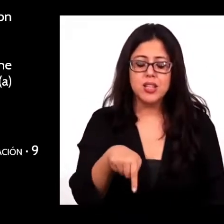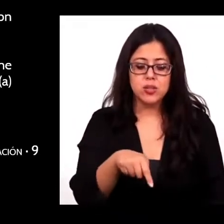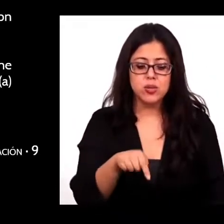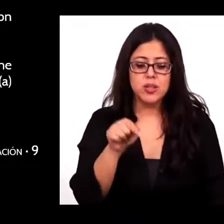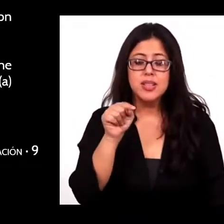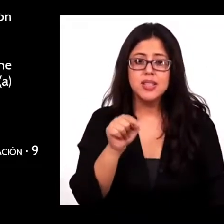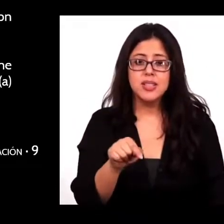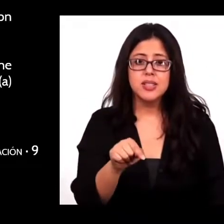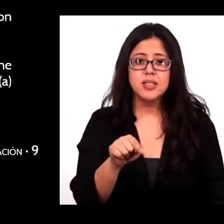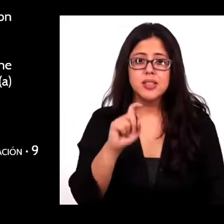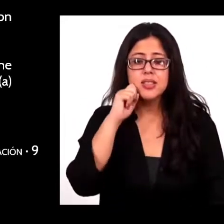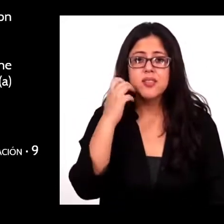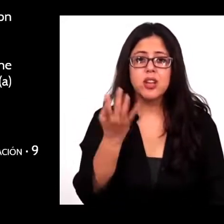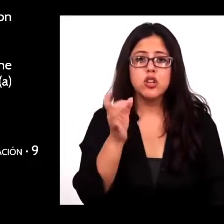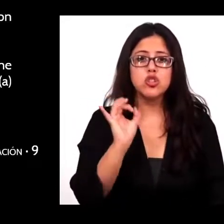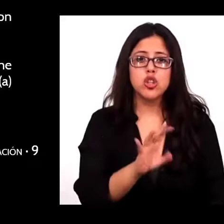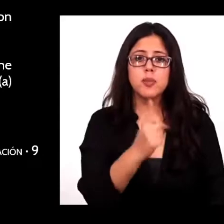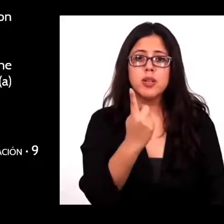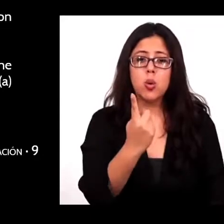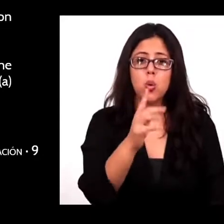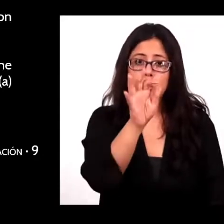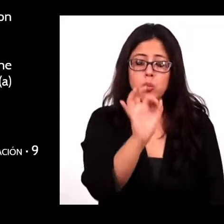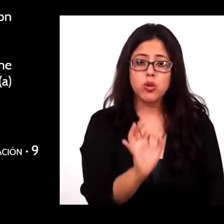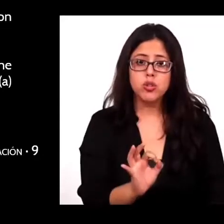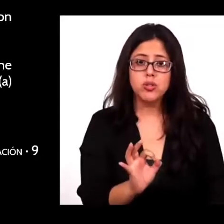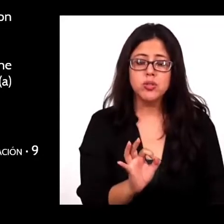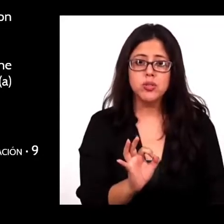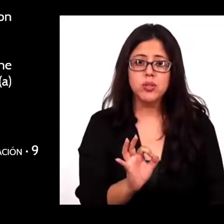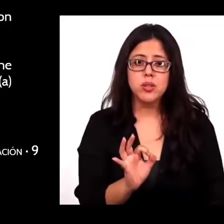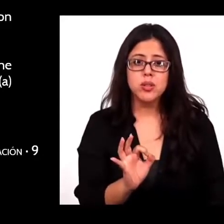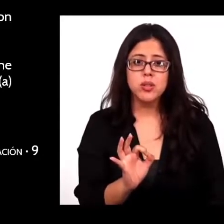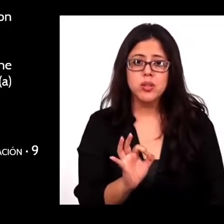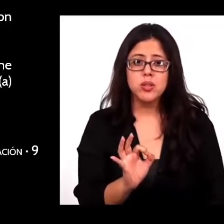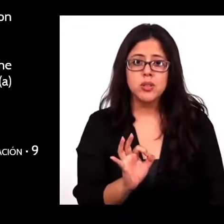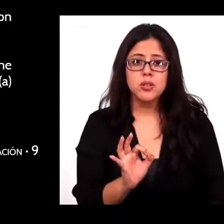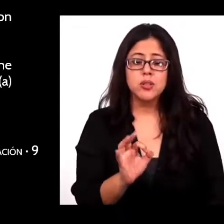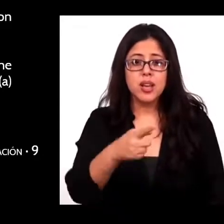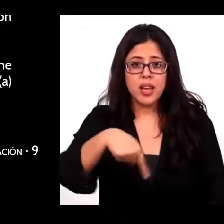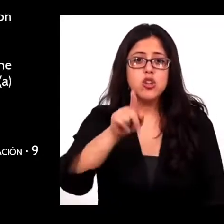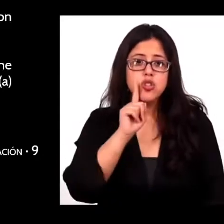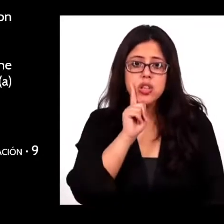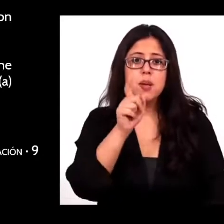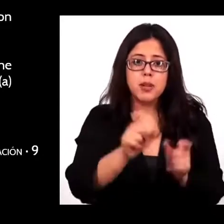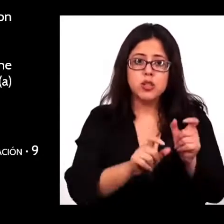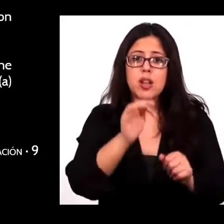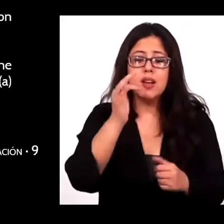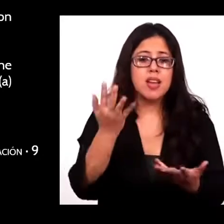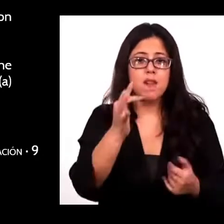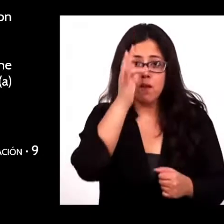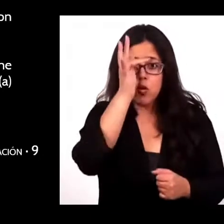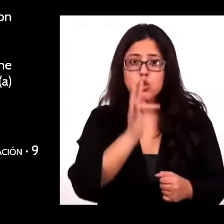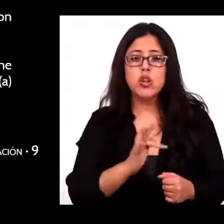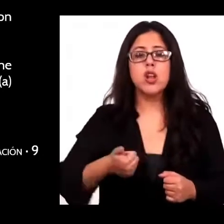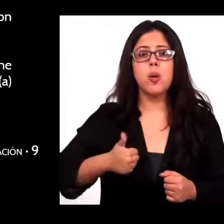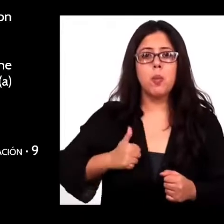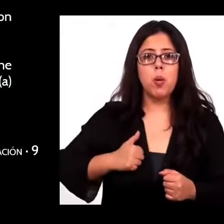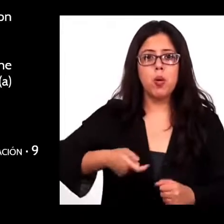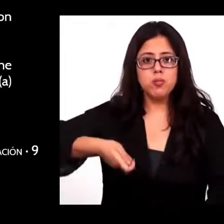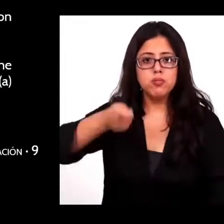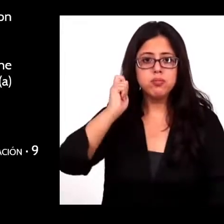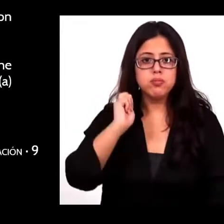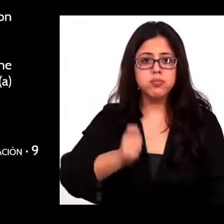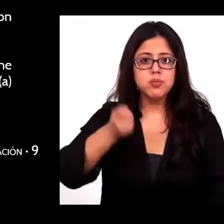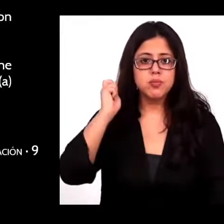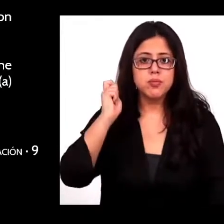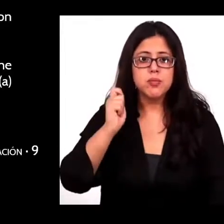cuales solo un 1% tiene a algún funcionario policial formalizado por